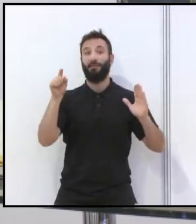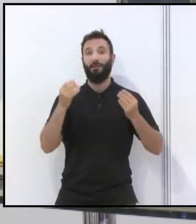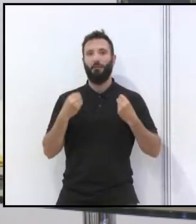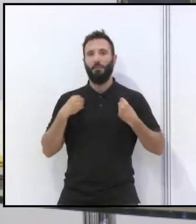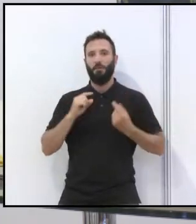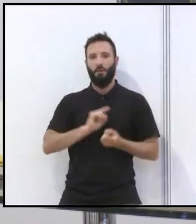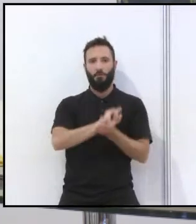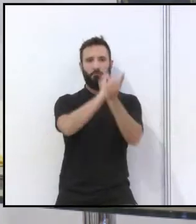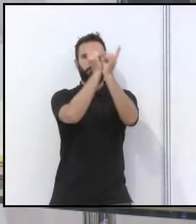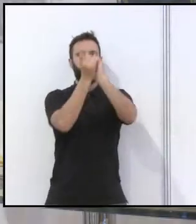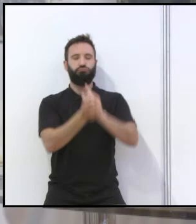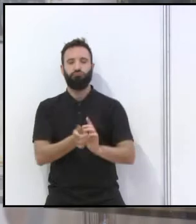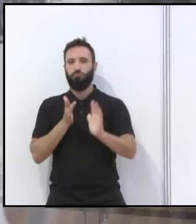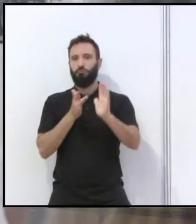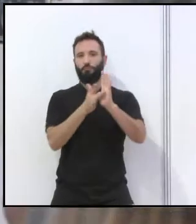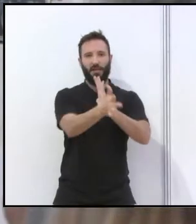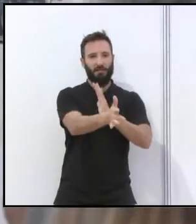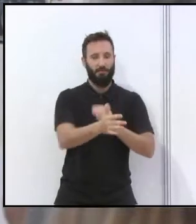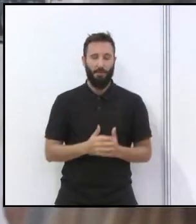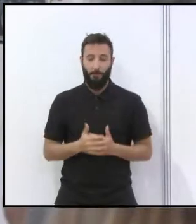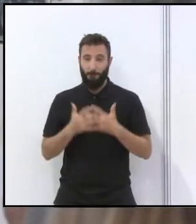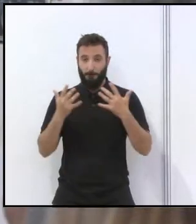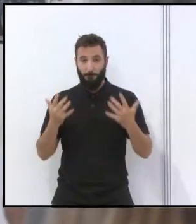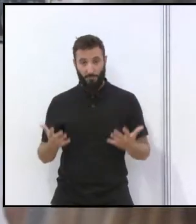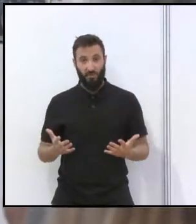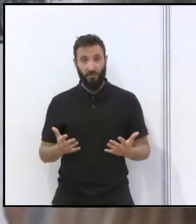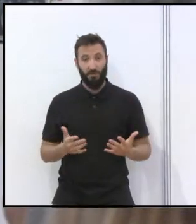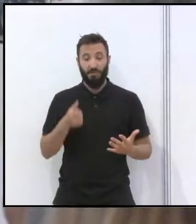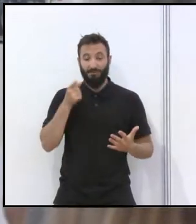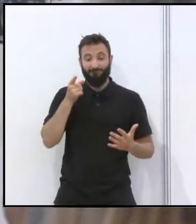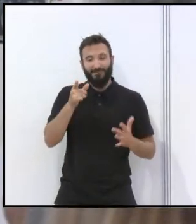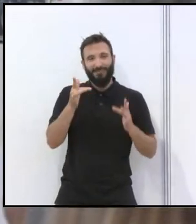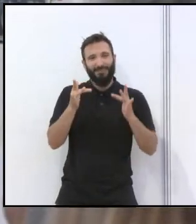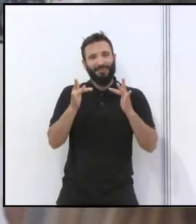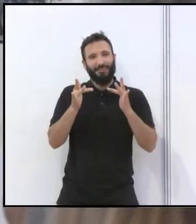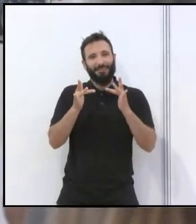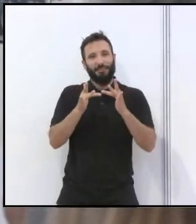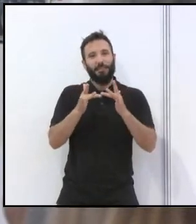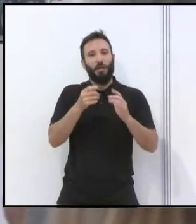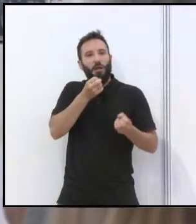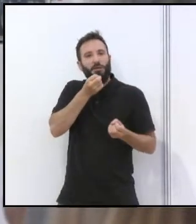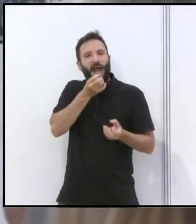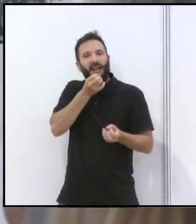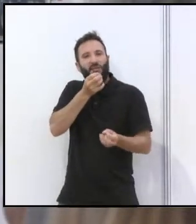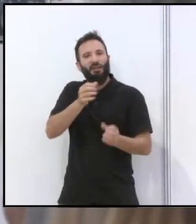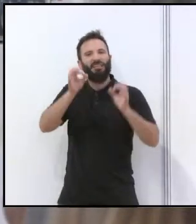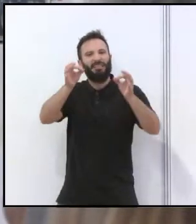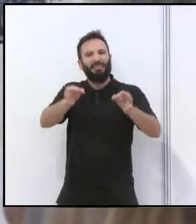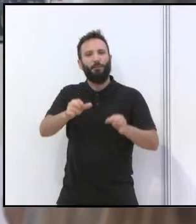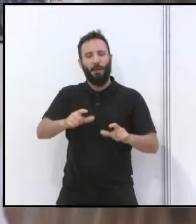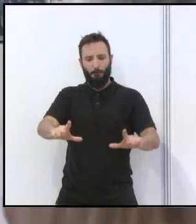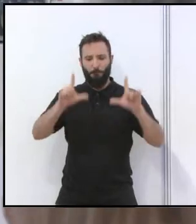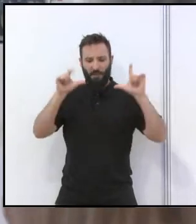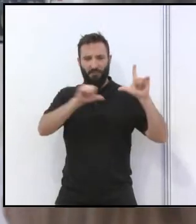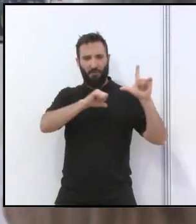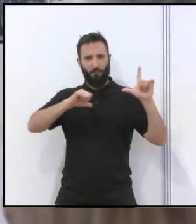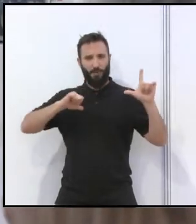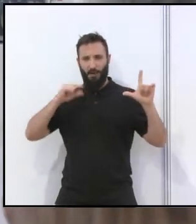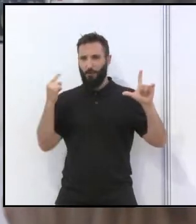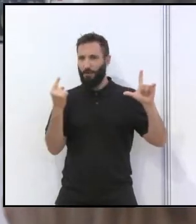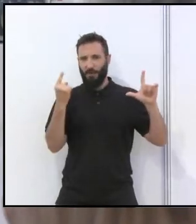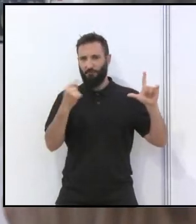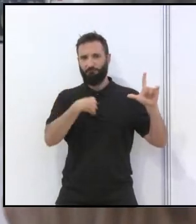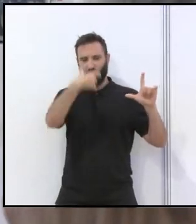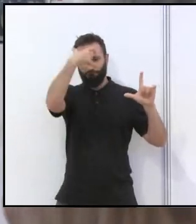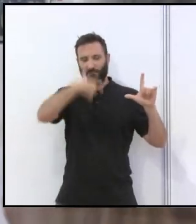vida para siempre. Son narraciones que están hechas en primera persona, es la primera vez que yo trabajo todo un libro en primera